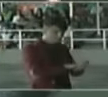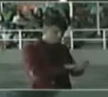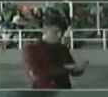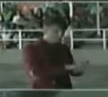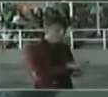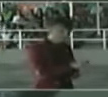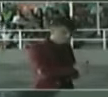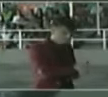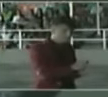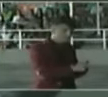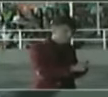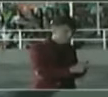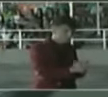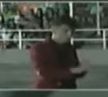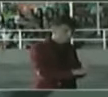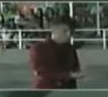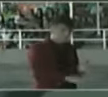Pasaron muchos meses